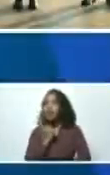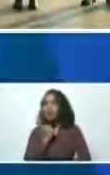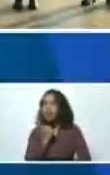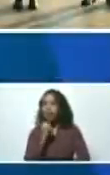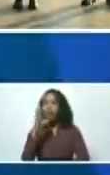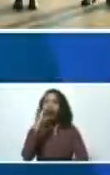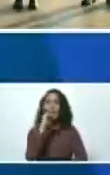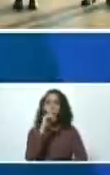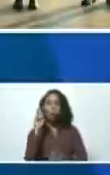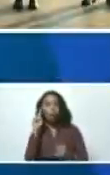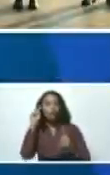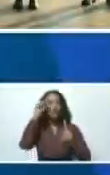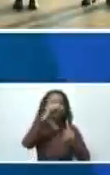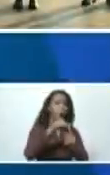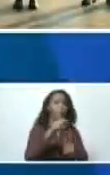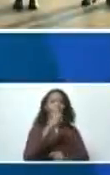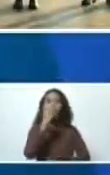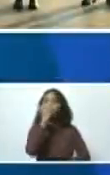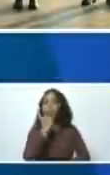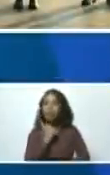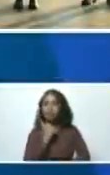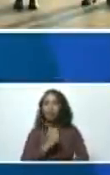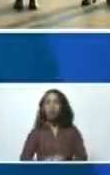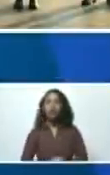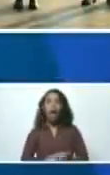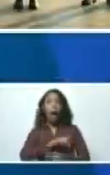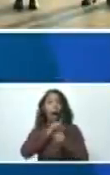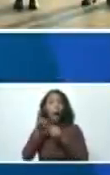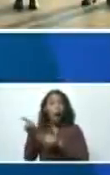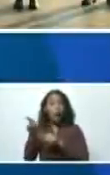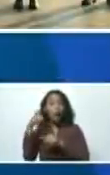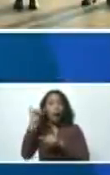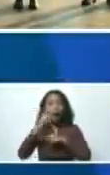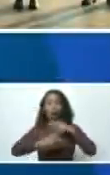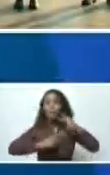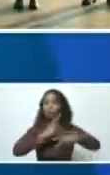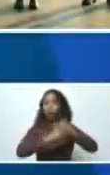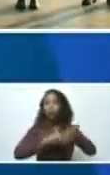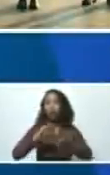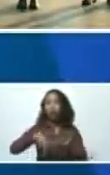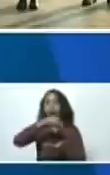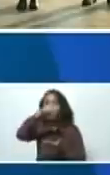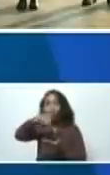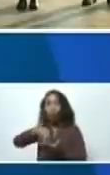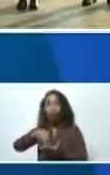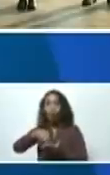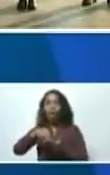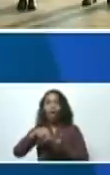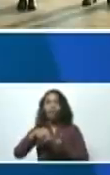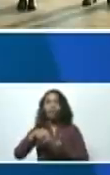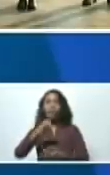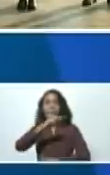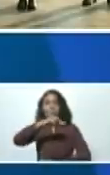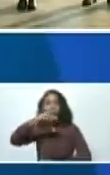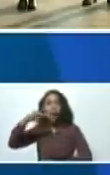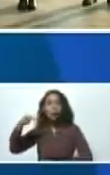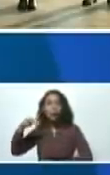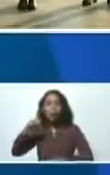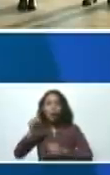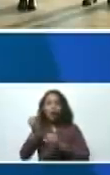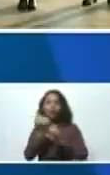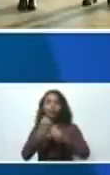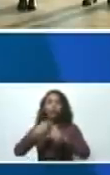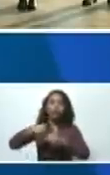Cagua a Valencia. Allá estamos en la producción nacional de pastas en Molinos